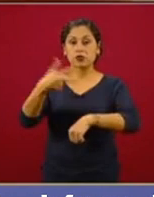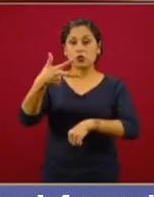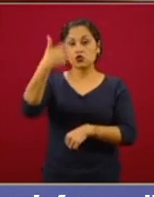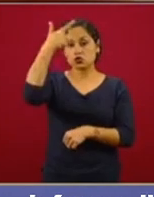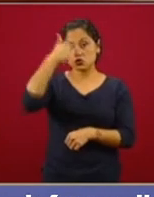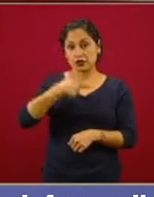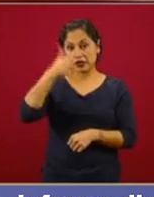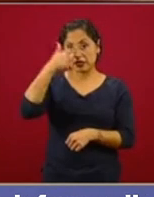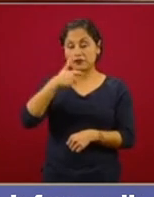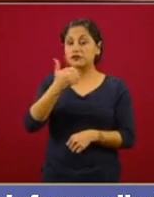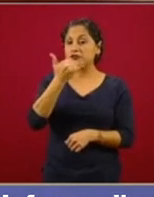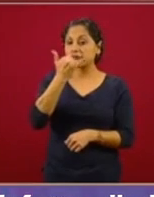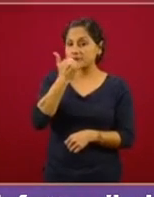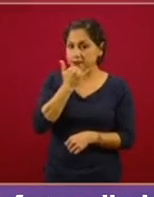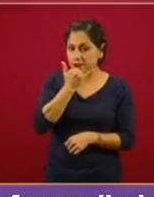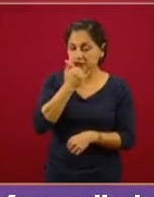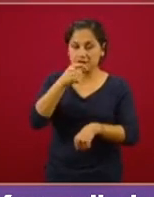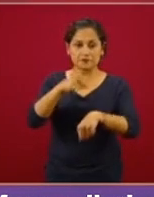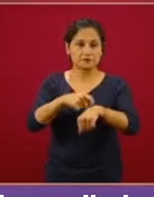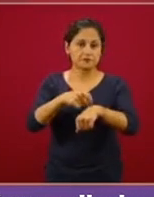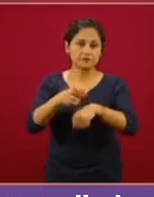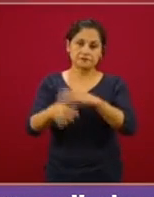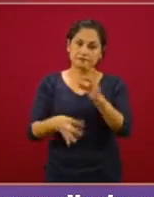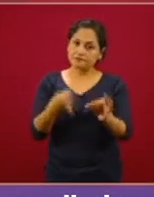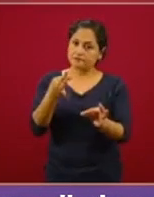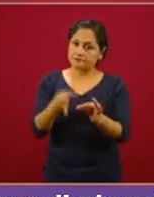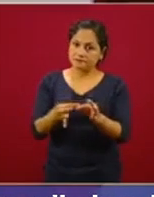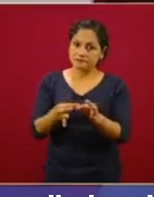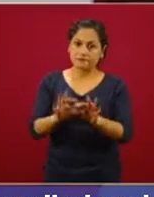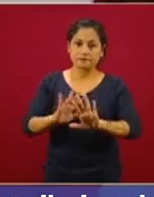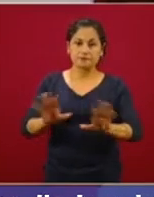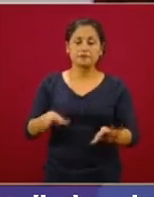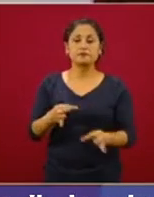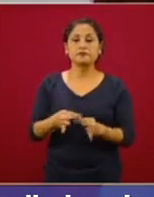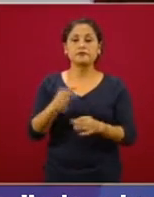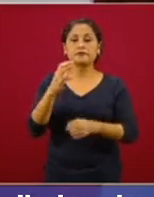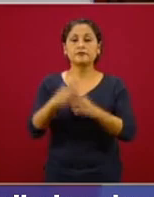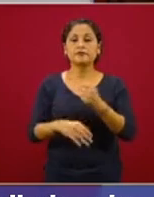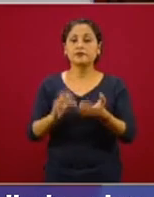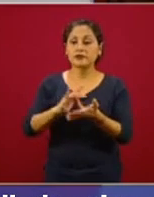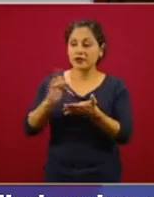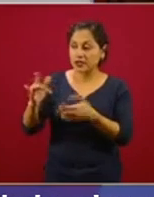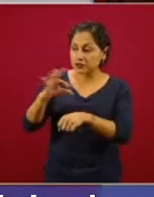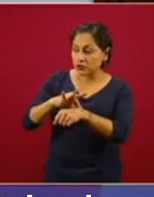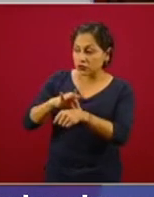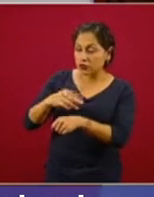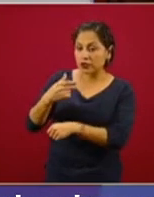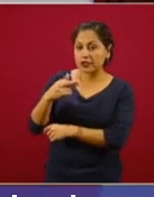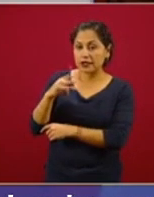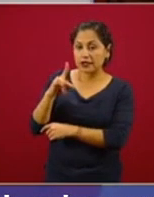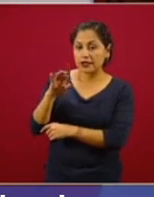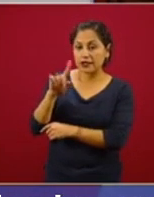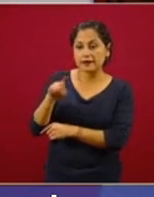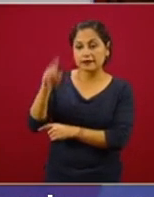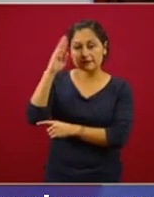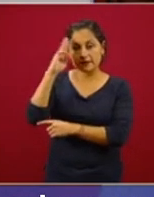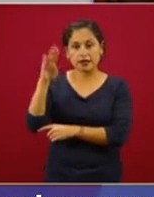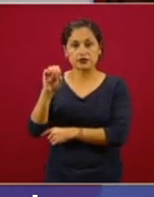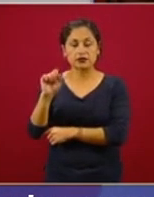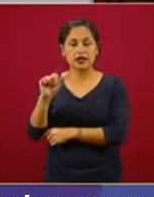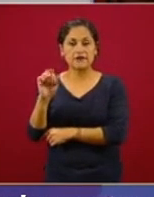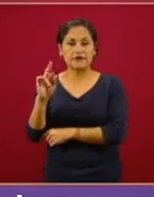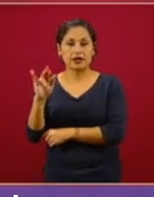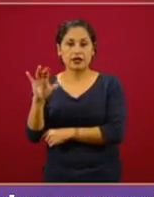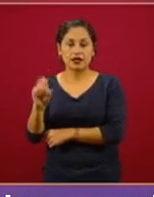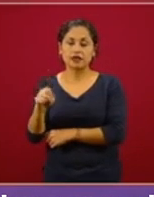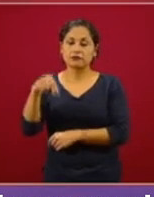la participación de nadie, pero pues el tiempo es el tiempo. Y aquí acabamos. Muchas gracias, doctor Hernández, maestro Salafranca. Y aquí terminamos.